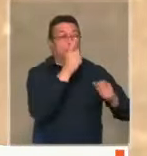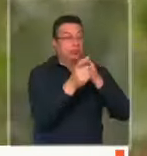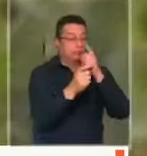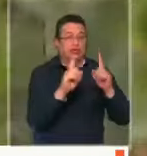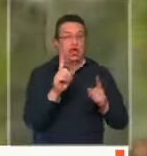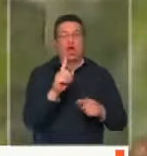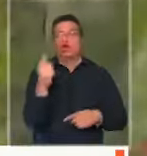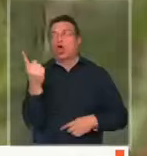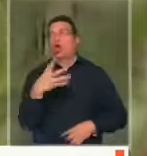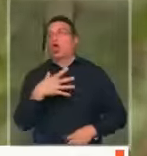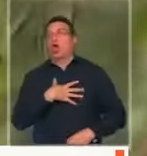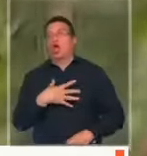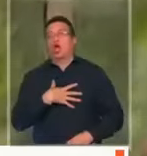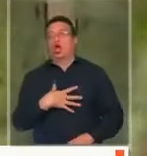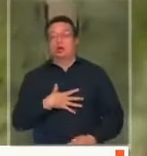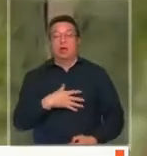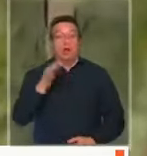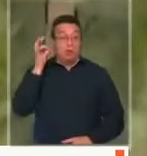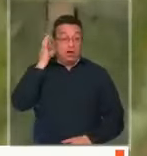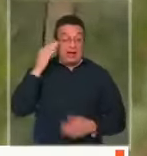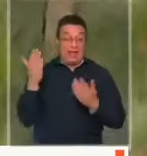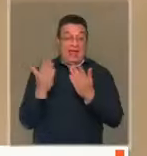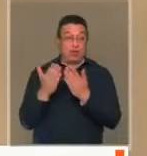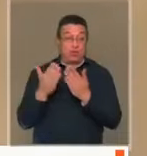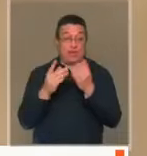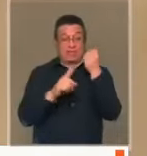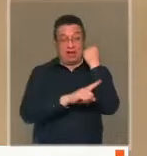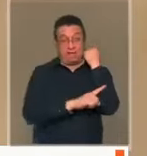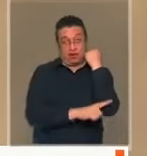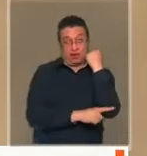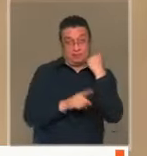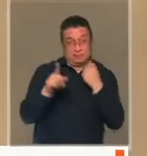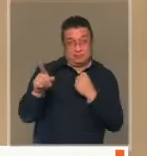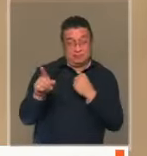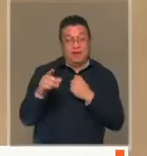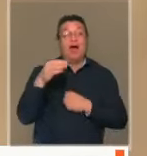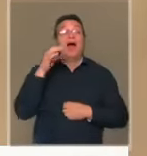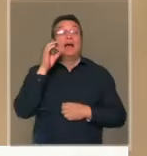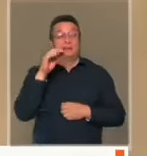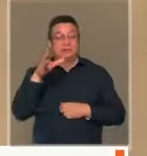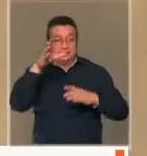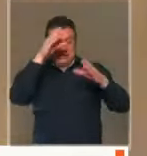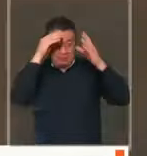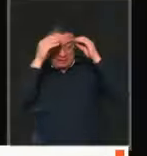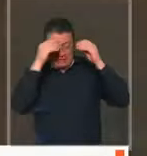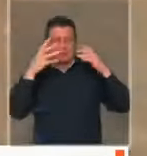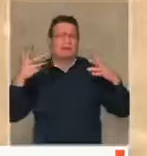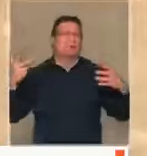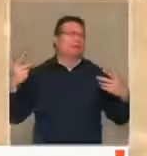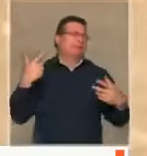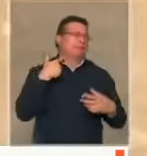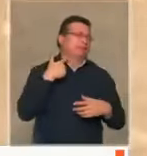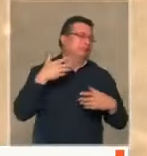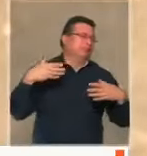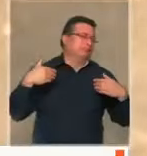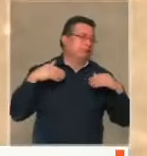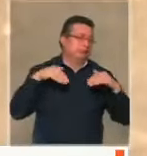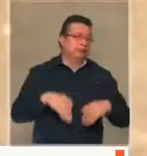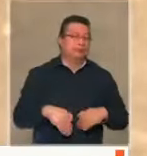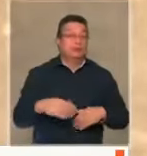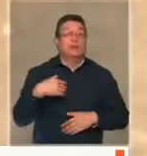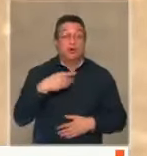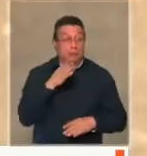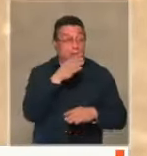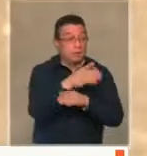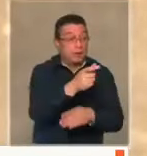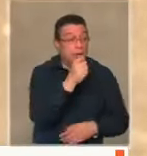aterrorizada. La joven es estudiante de Derecho y nos cuenta que su experiencia fue deprimente. Cuando fui a denunciar me dijeron